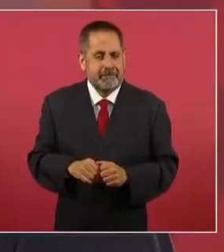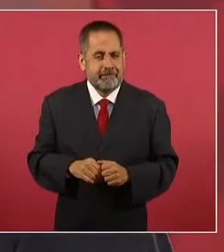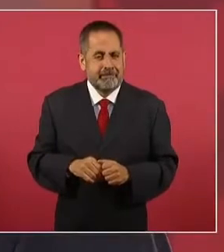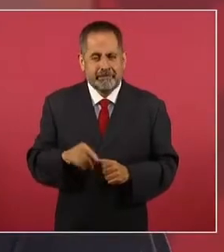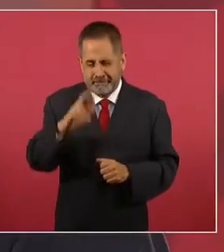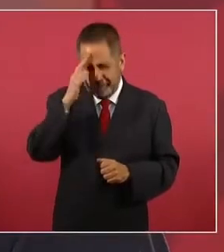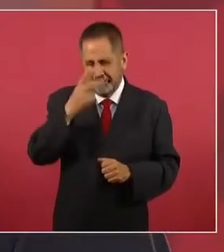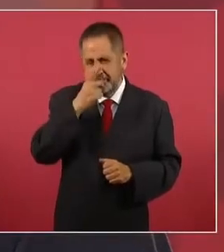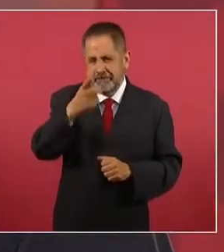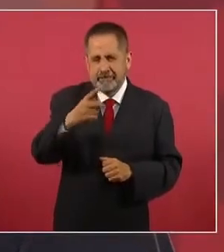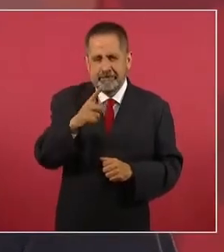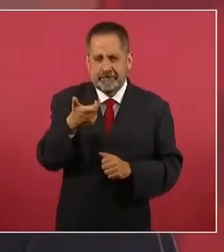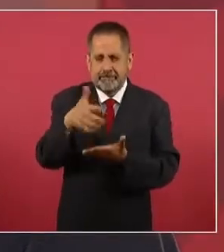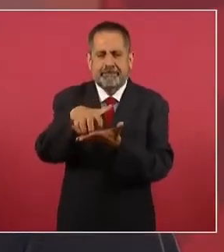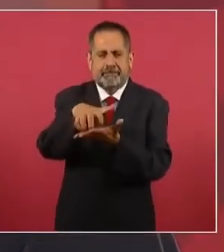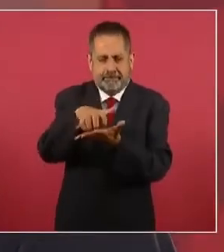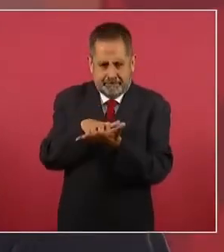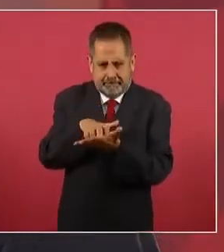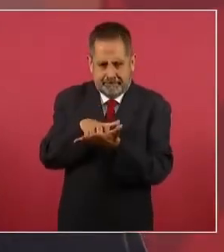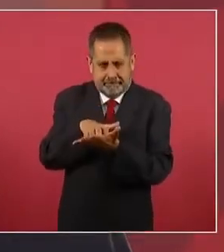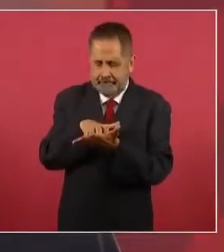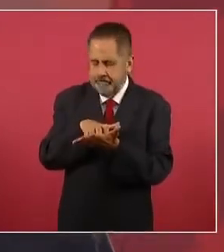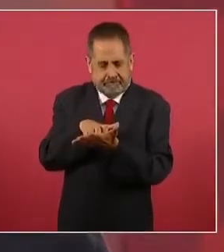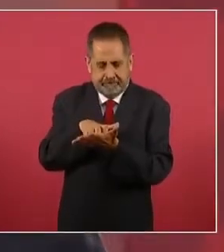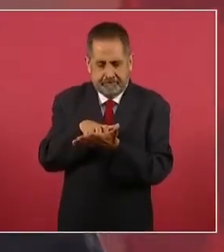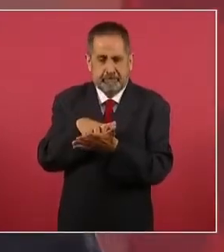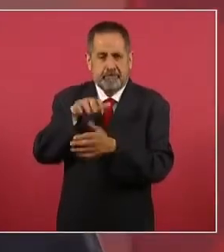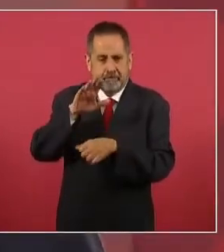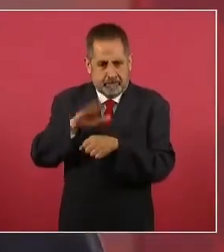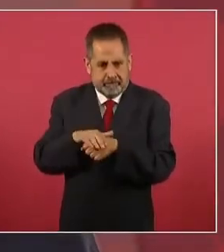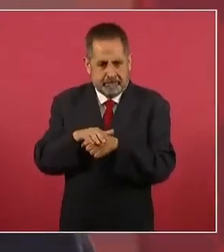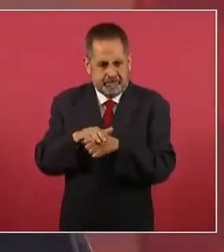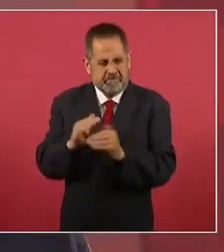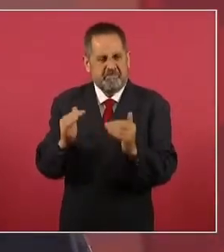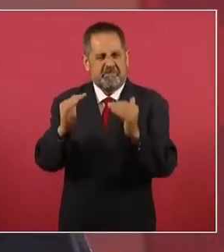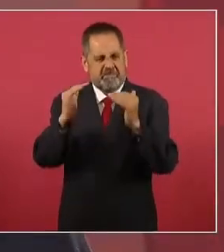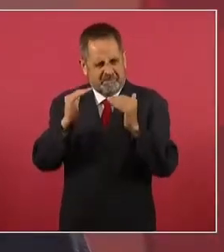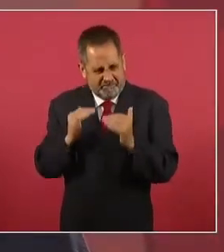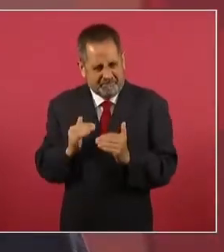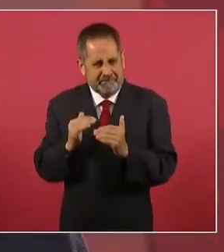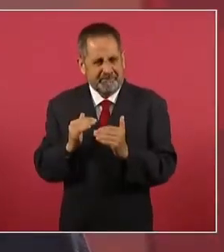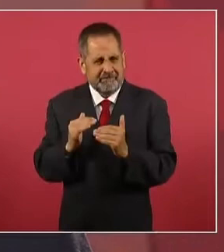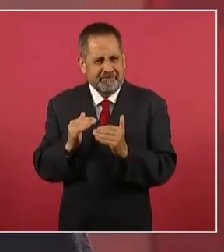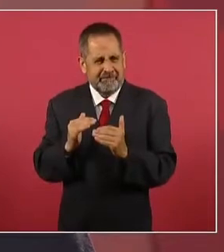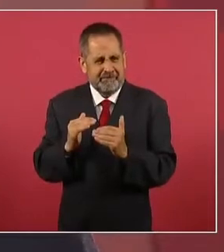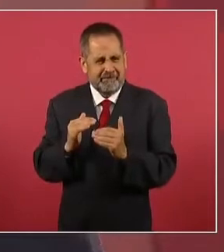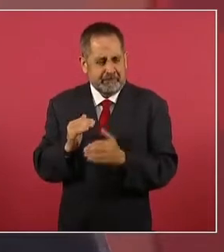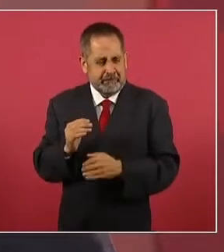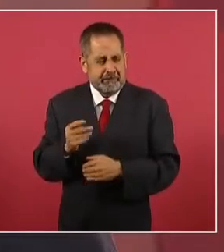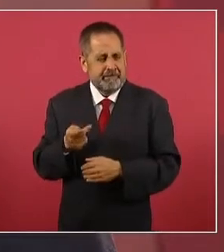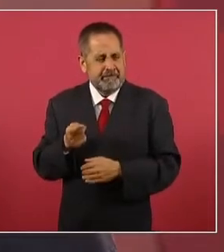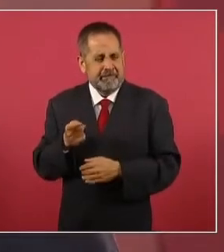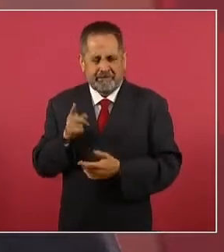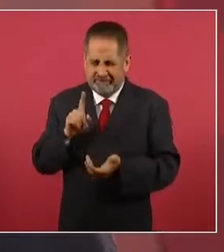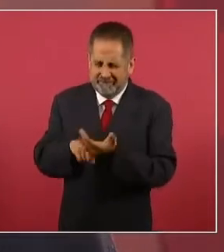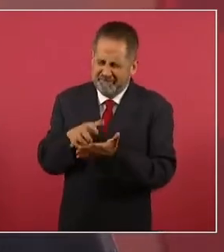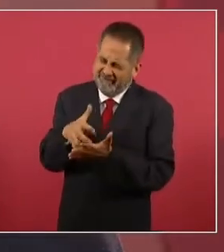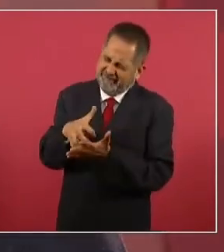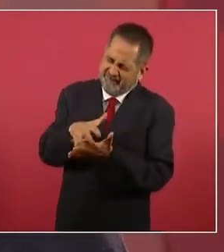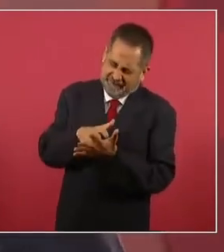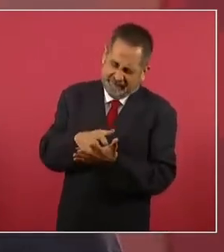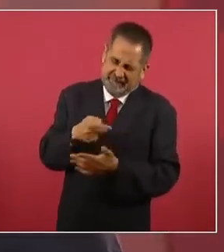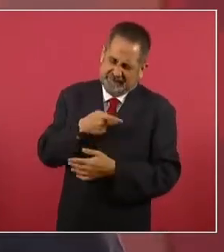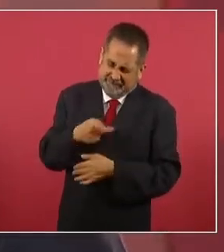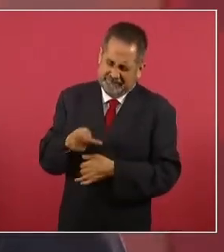de la austeridad republicana ya la fase superior. Esa es la pobreza franciscana, ¿no? Y